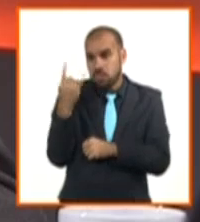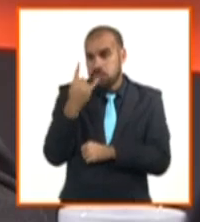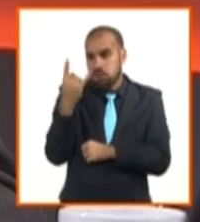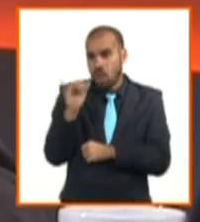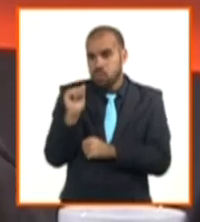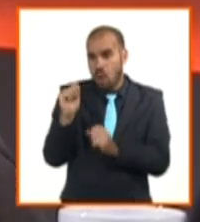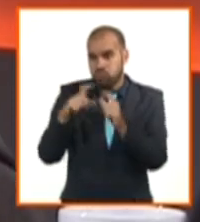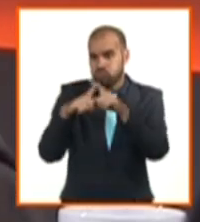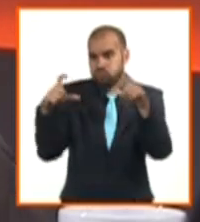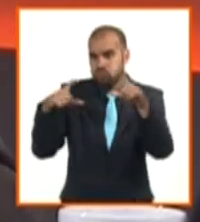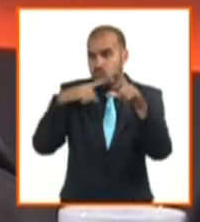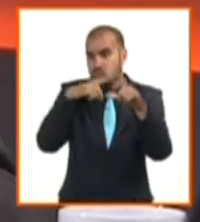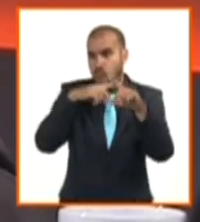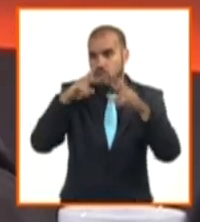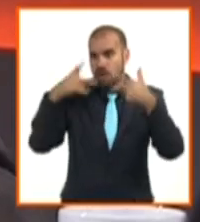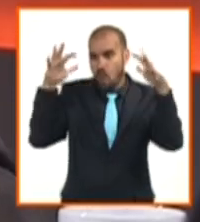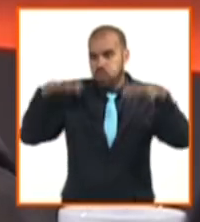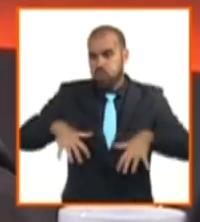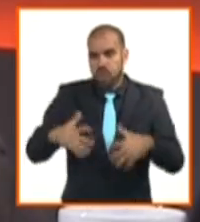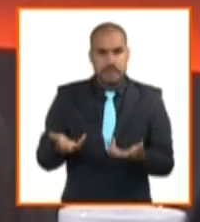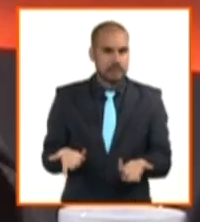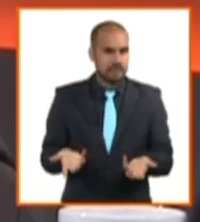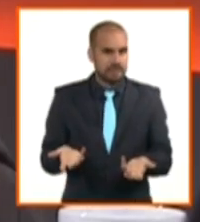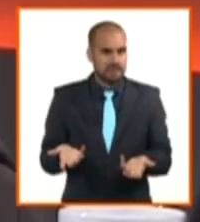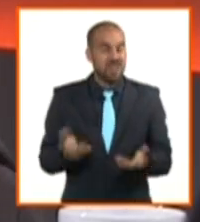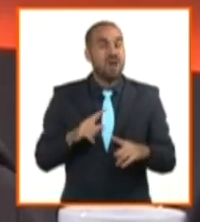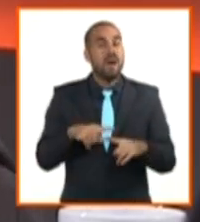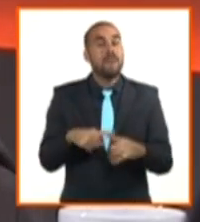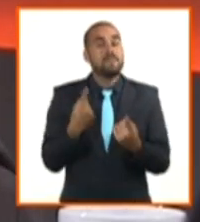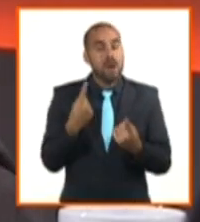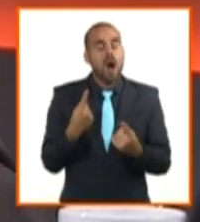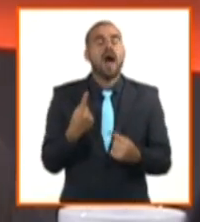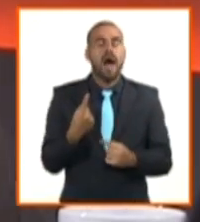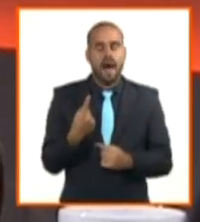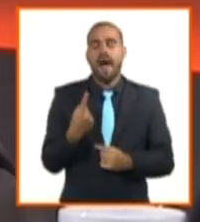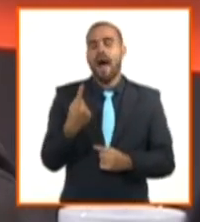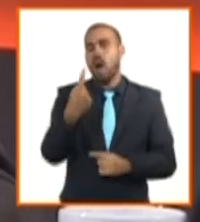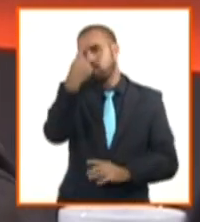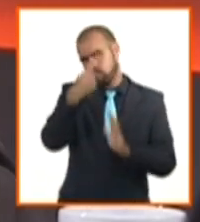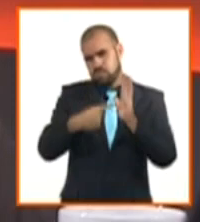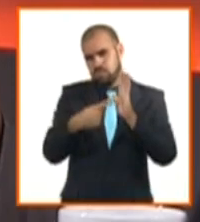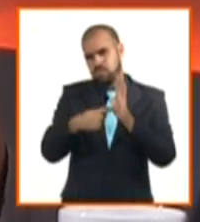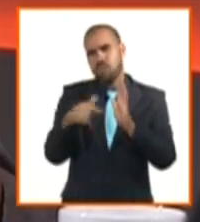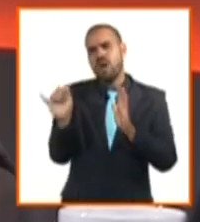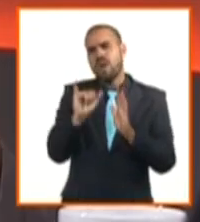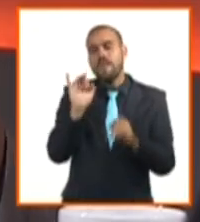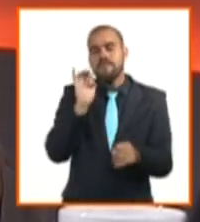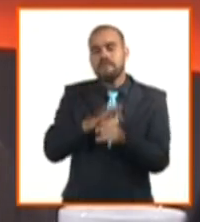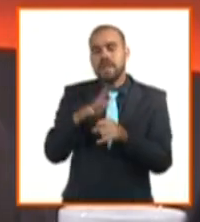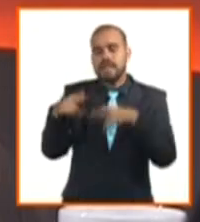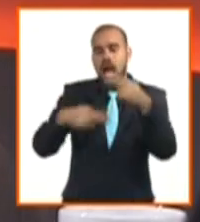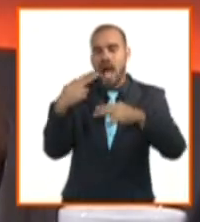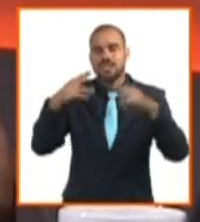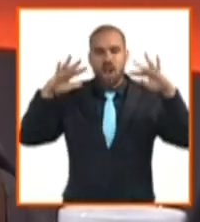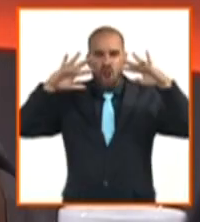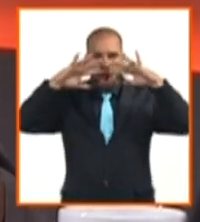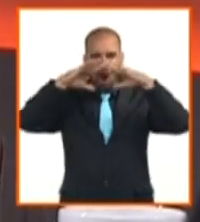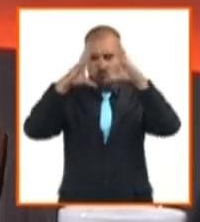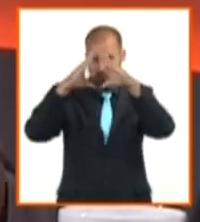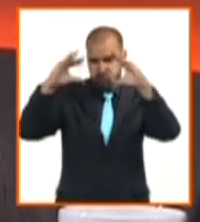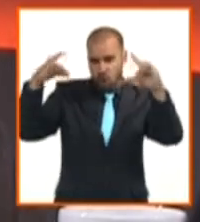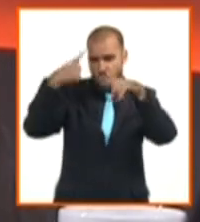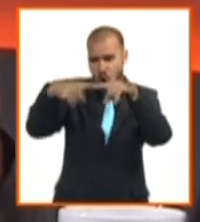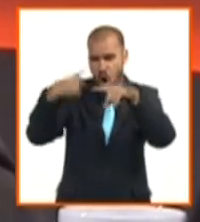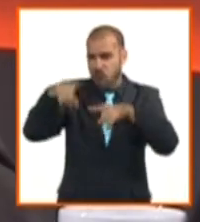porque hay un factor que exacerba la producción de nubosidad con lluvias chubascos tormenta